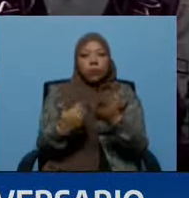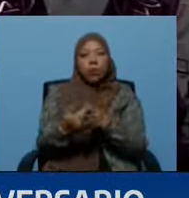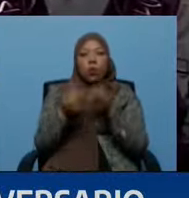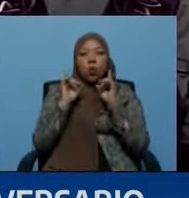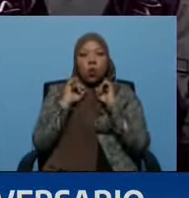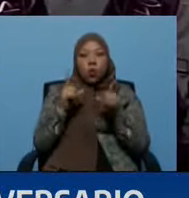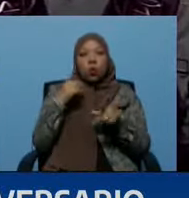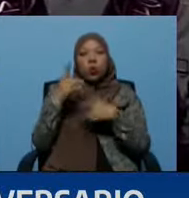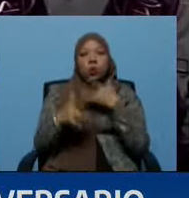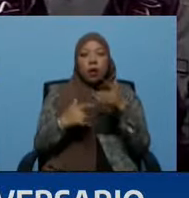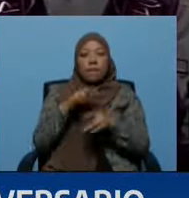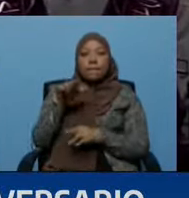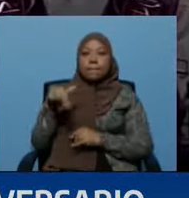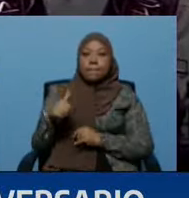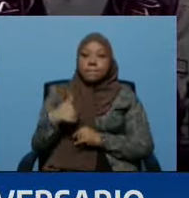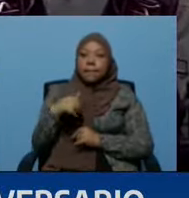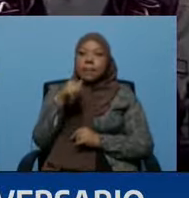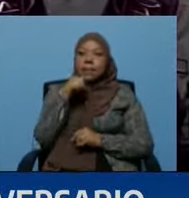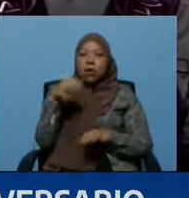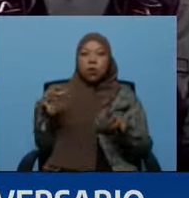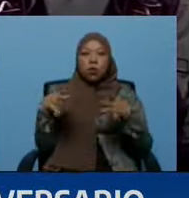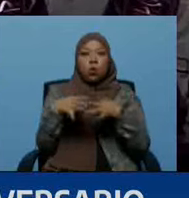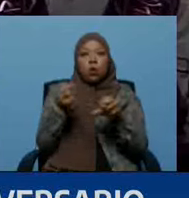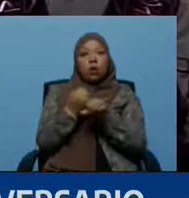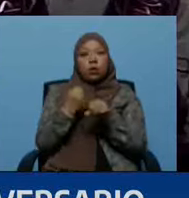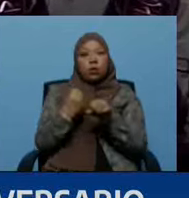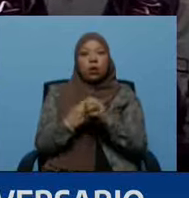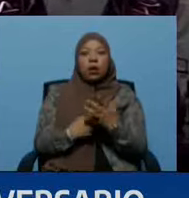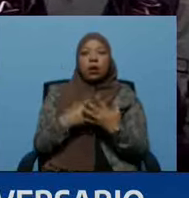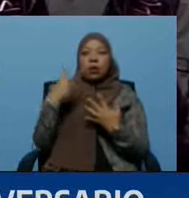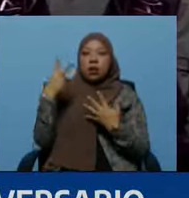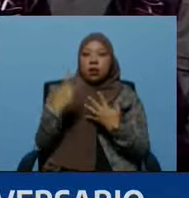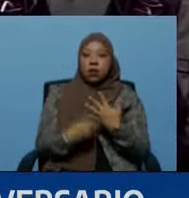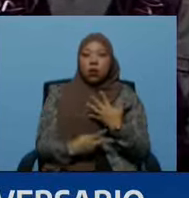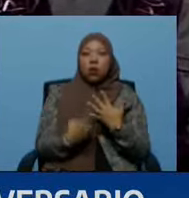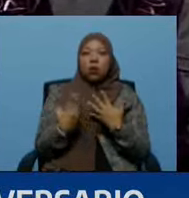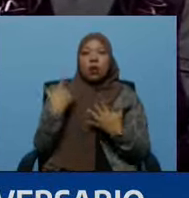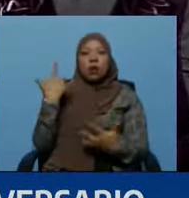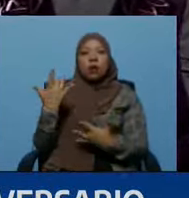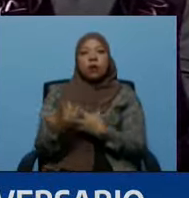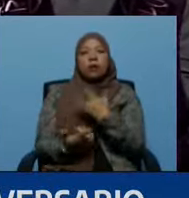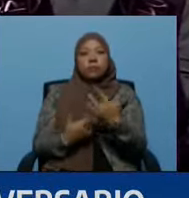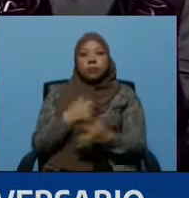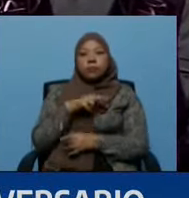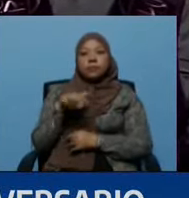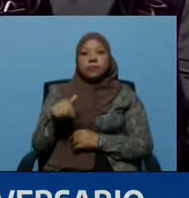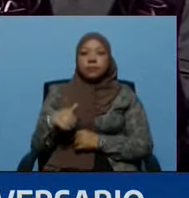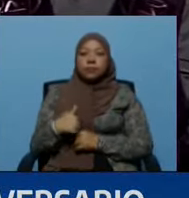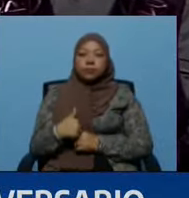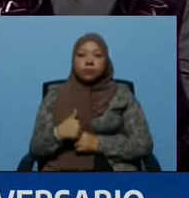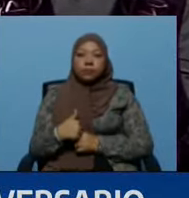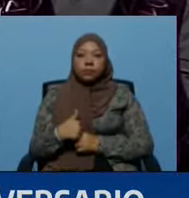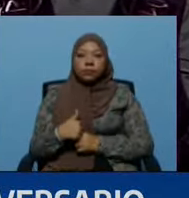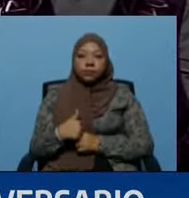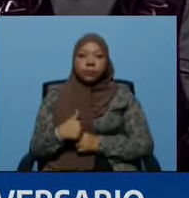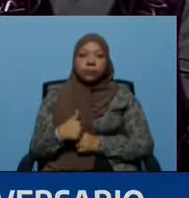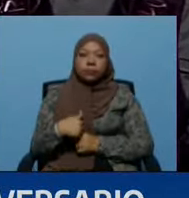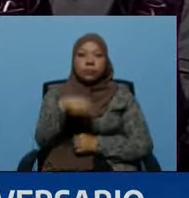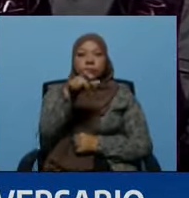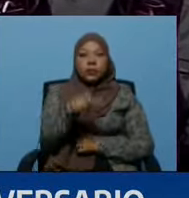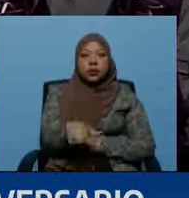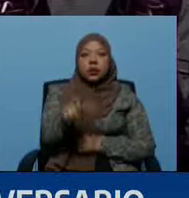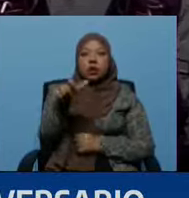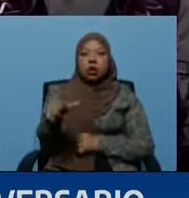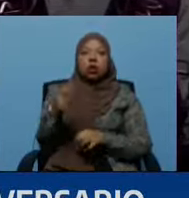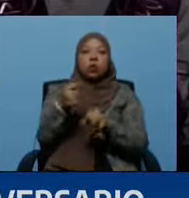correcto. Y se los dije en el campo de Carabobo, señores generales, almirantes, personal militar y